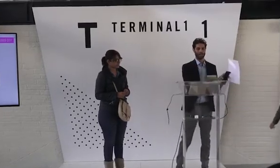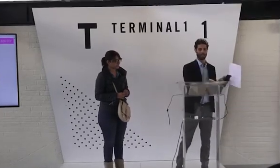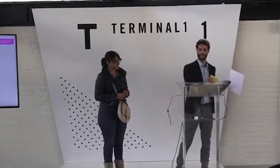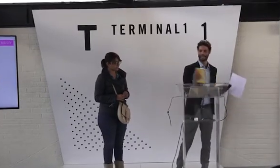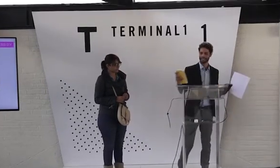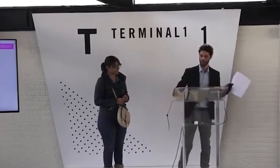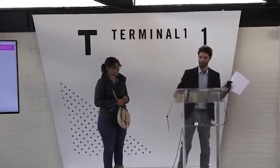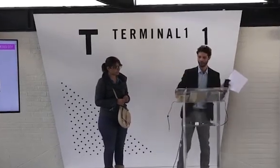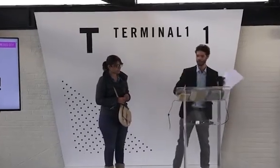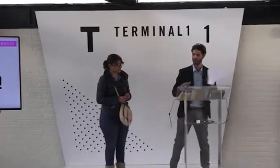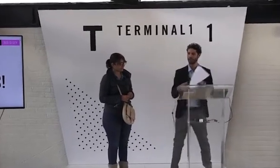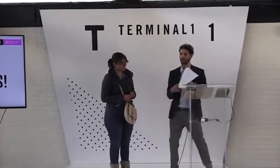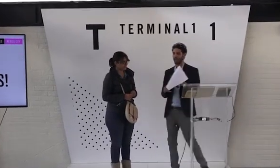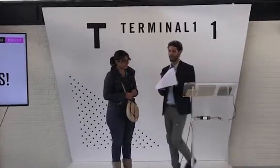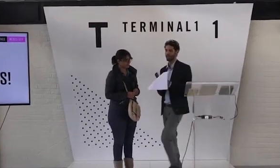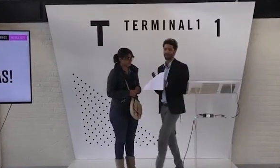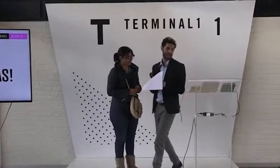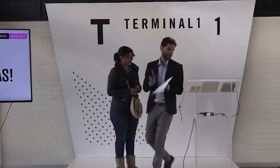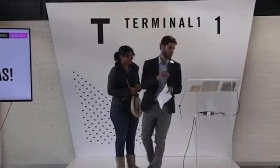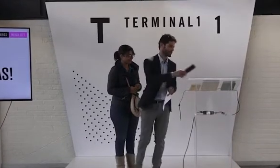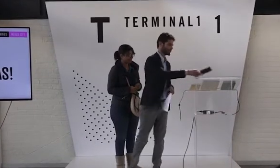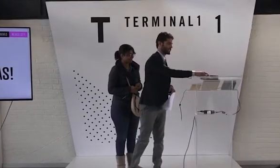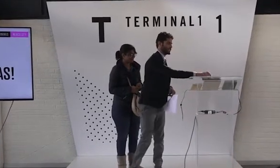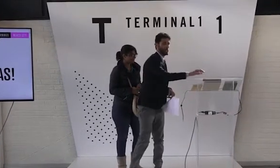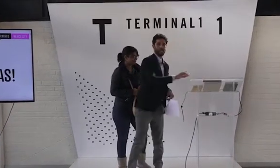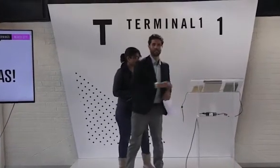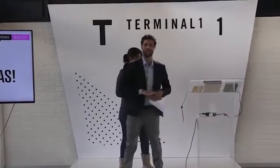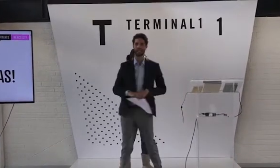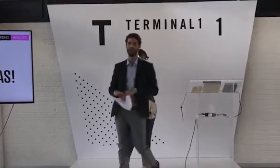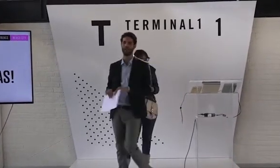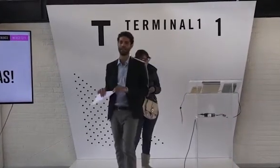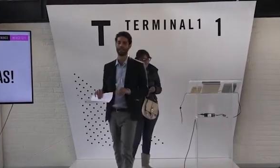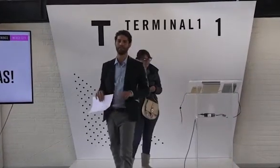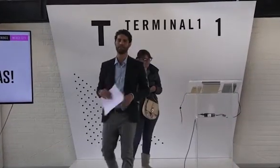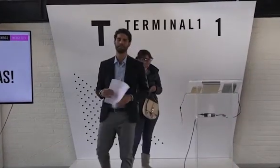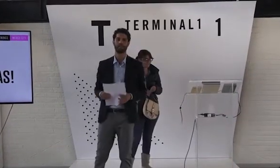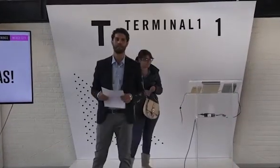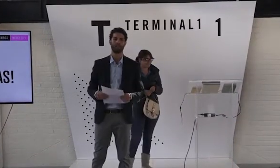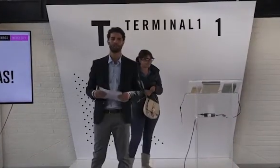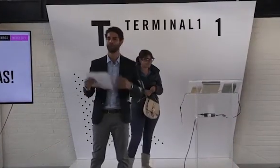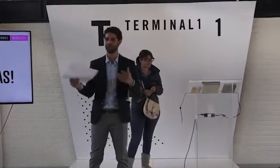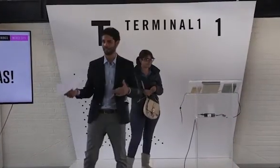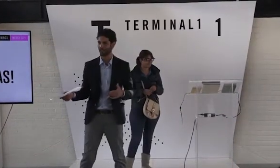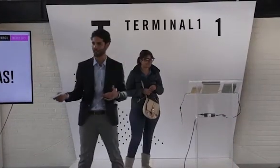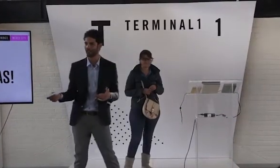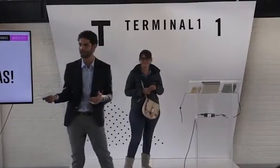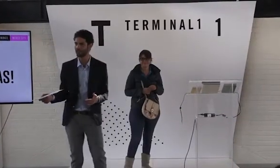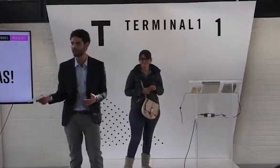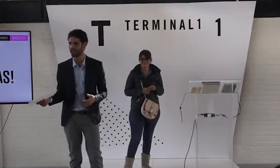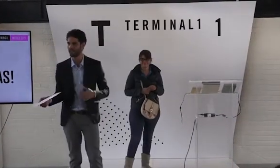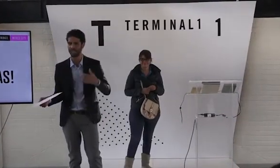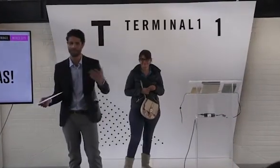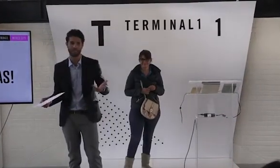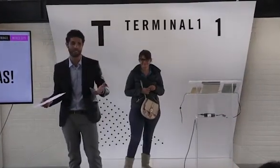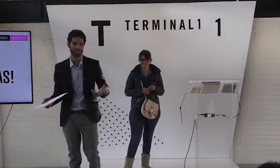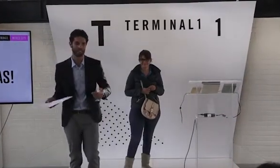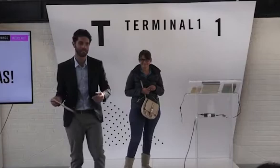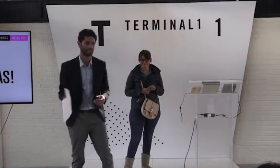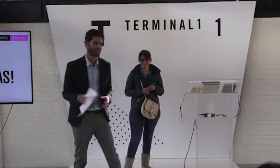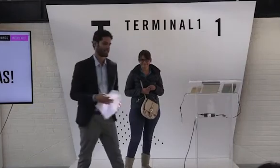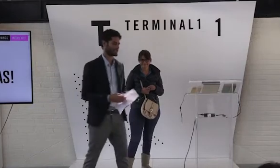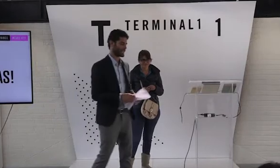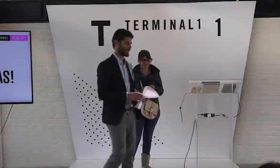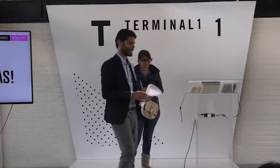Ok, en el mentalismo hay varias ramas. Está la rama de los poderes psíquicos, que es leer la